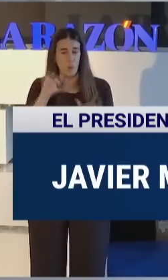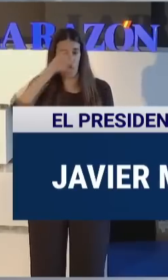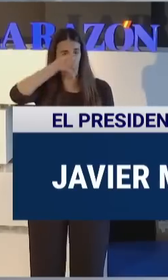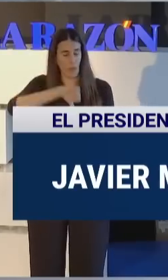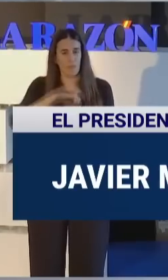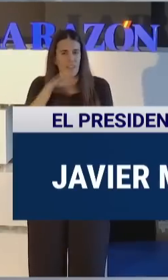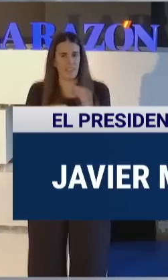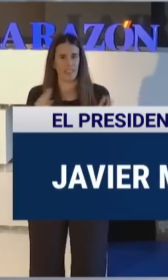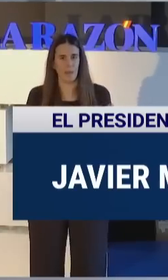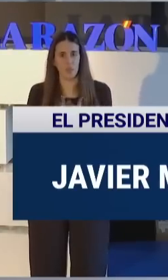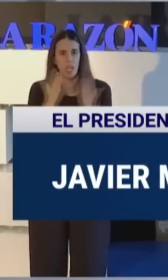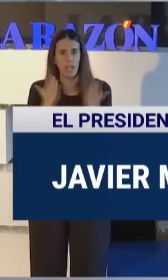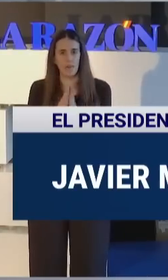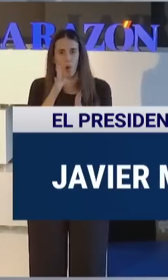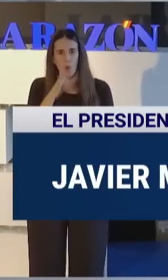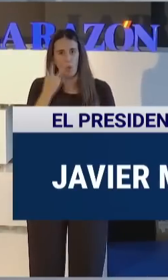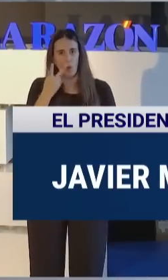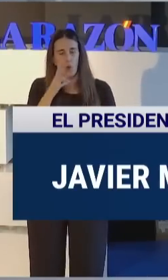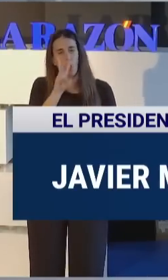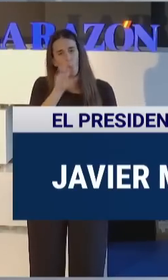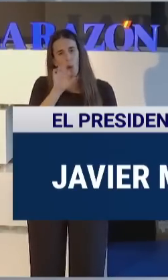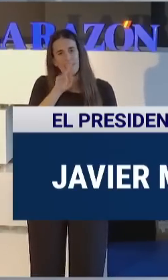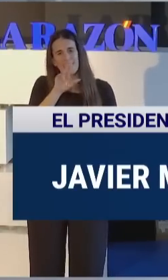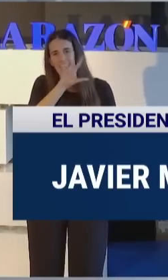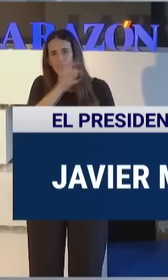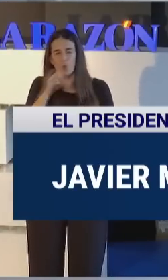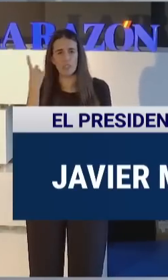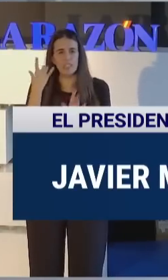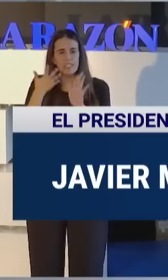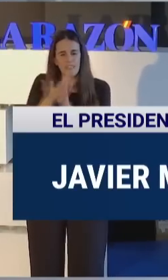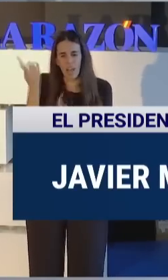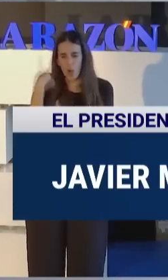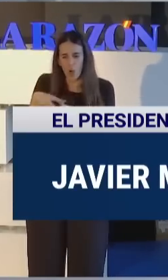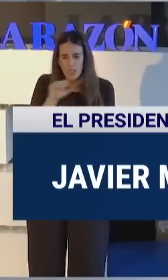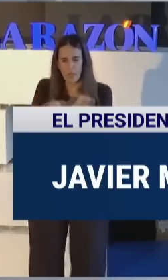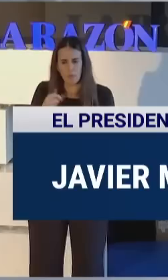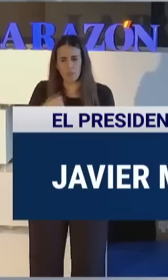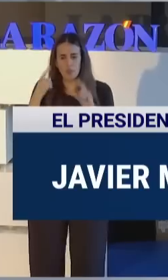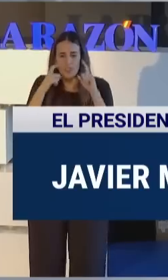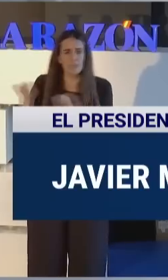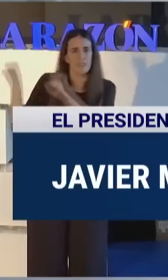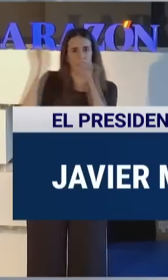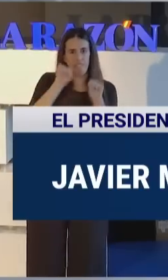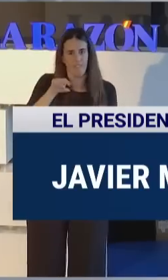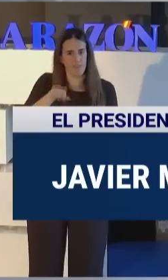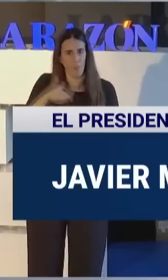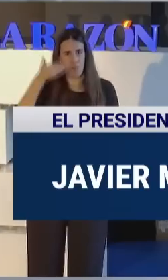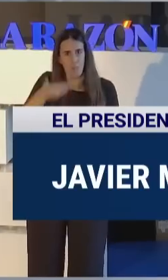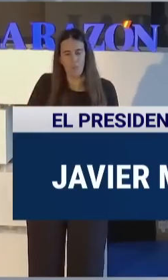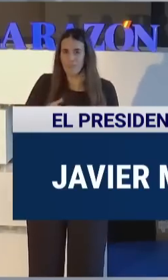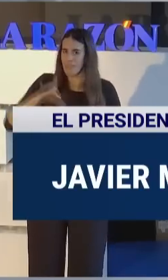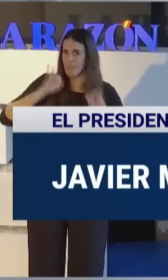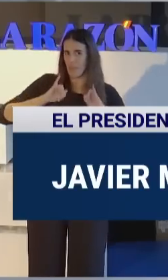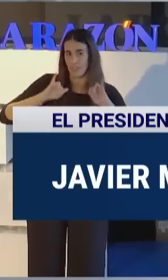hacíamos era el libro de Walter Block, es decir, defendiendo lo indefendible, y era muy divertido porque siempre,